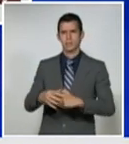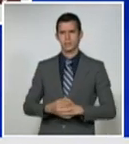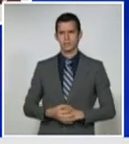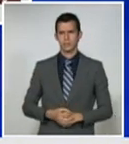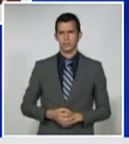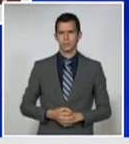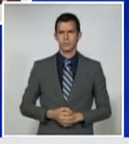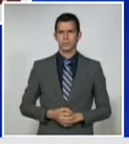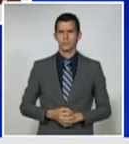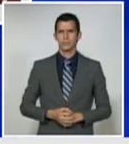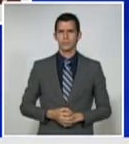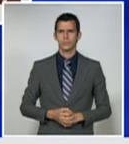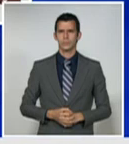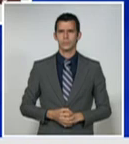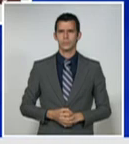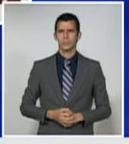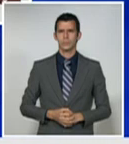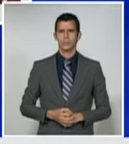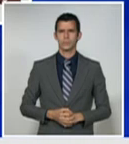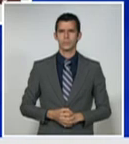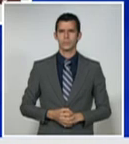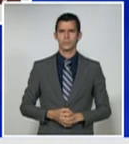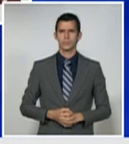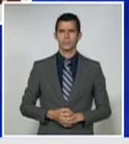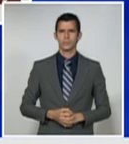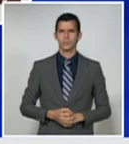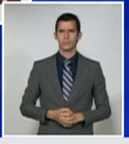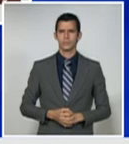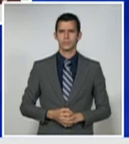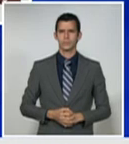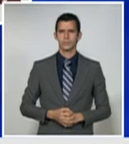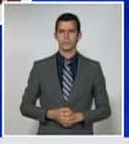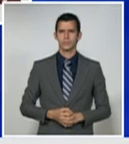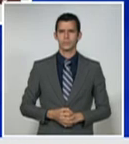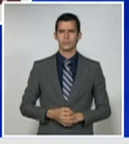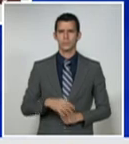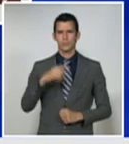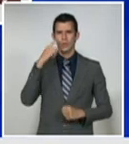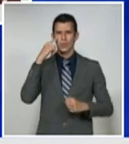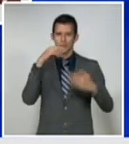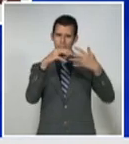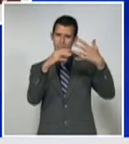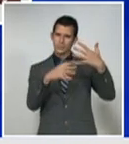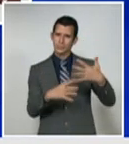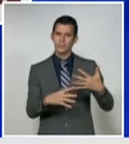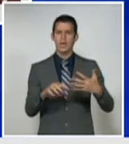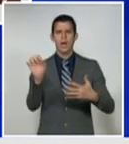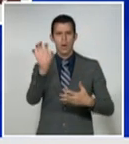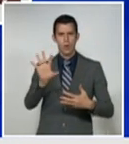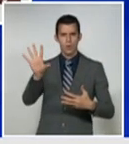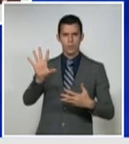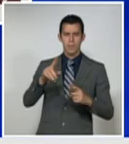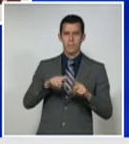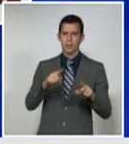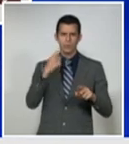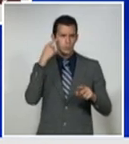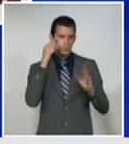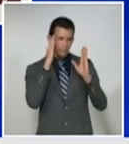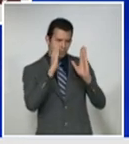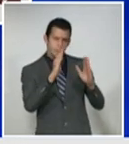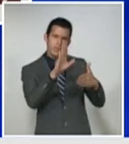importancia a la región de las Américas, fíjense que las dos cifras más elevadas son Estados Unidos y